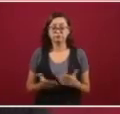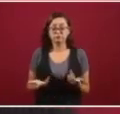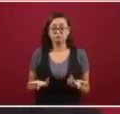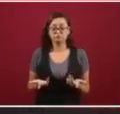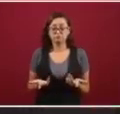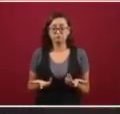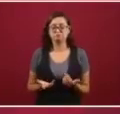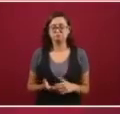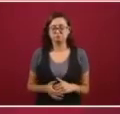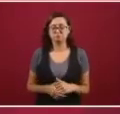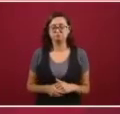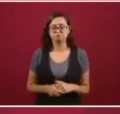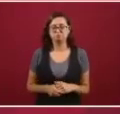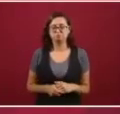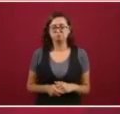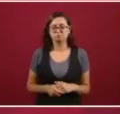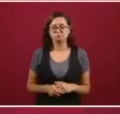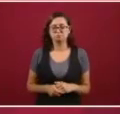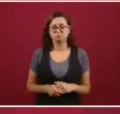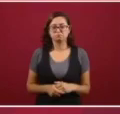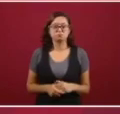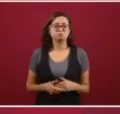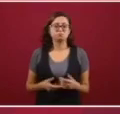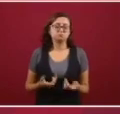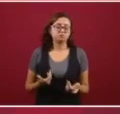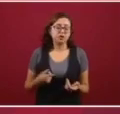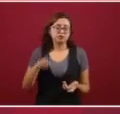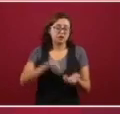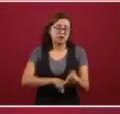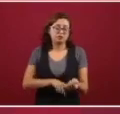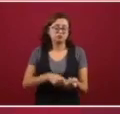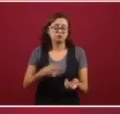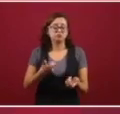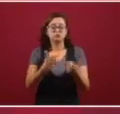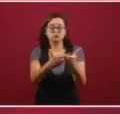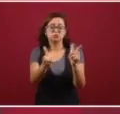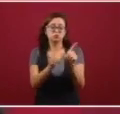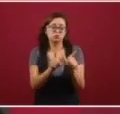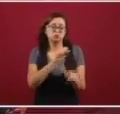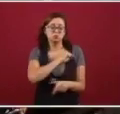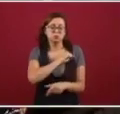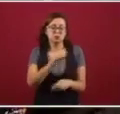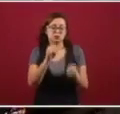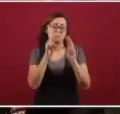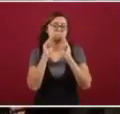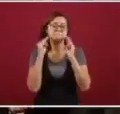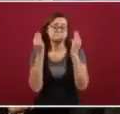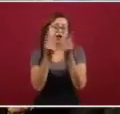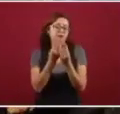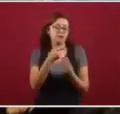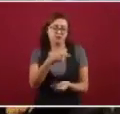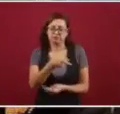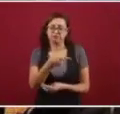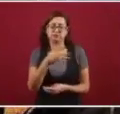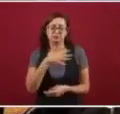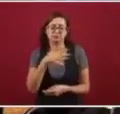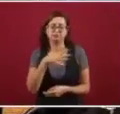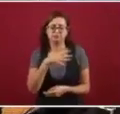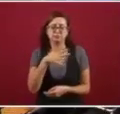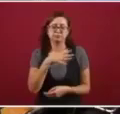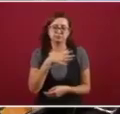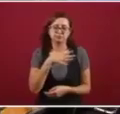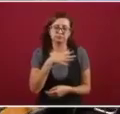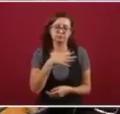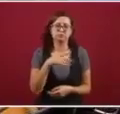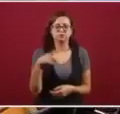relacionado con el llamado crimen organizado. y ya